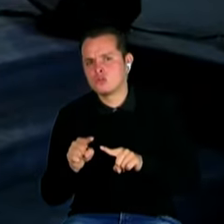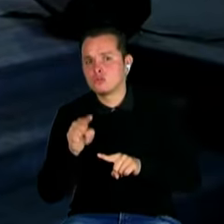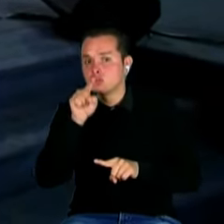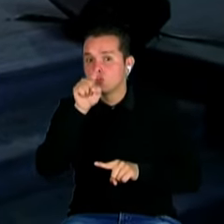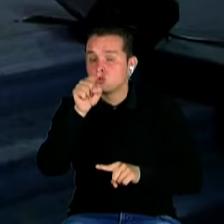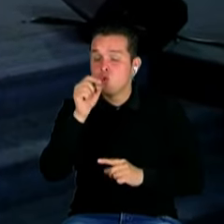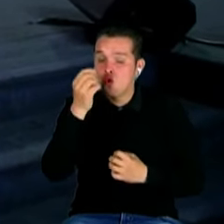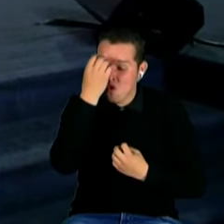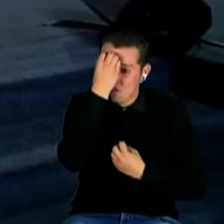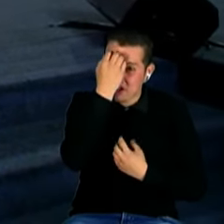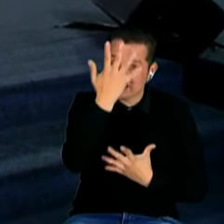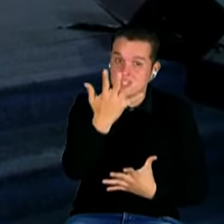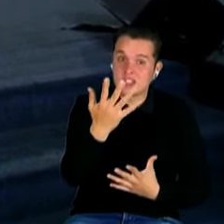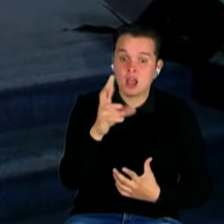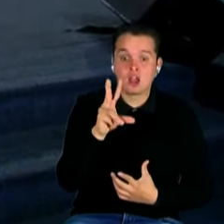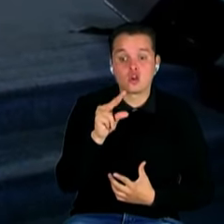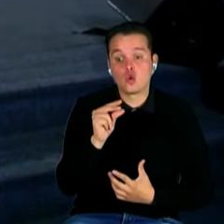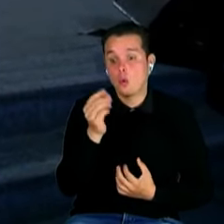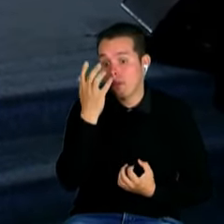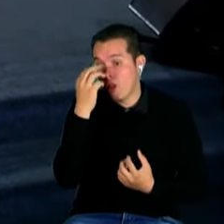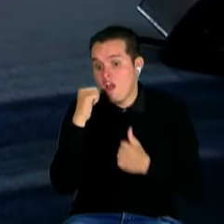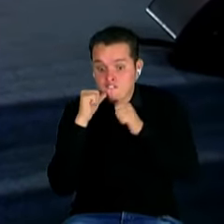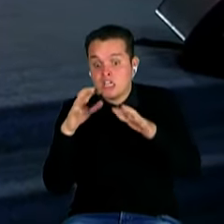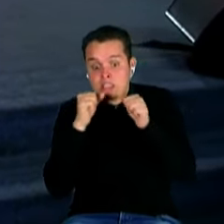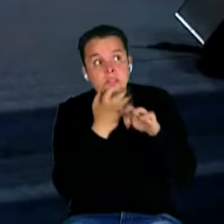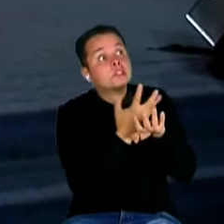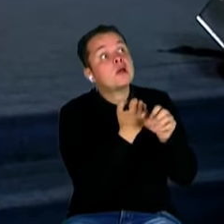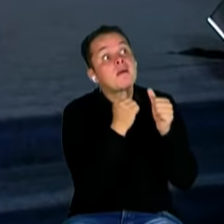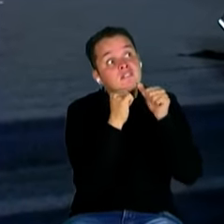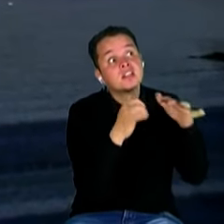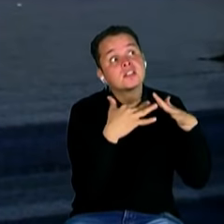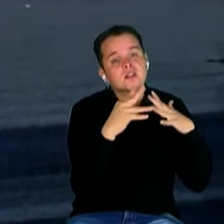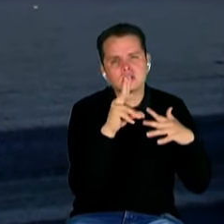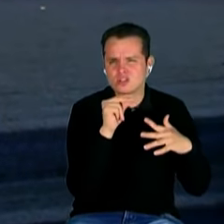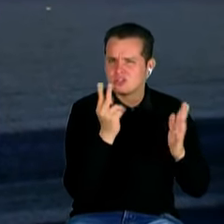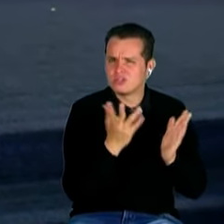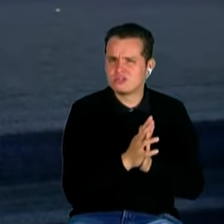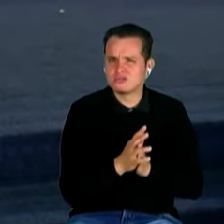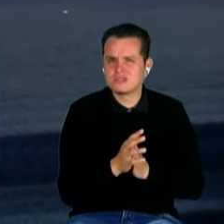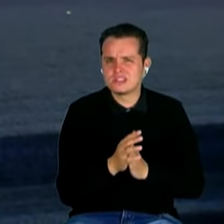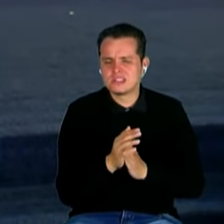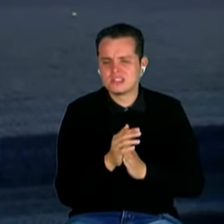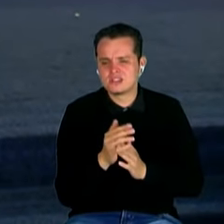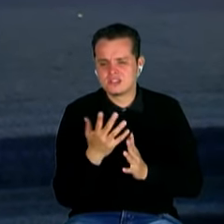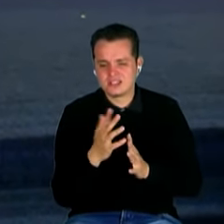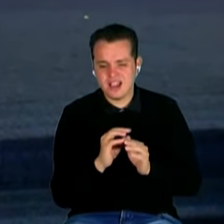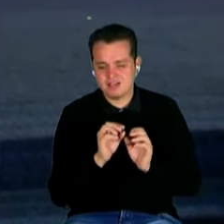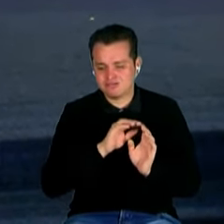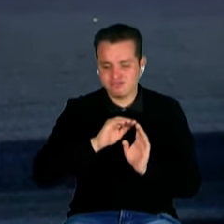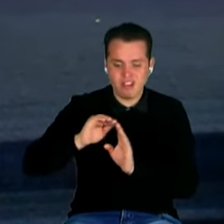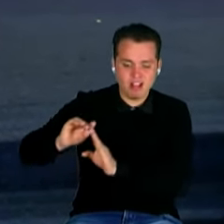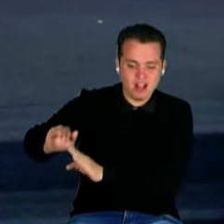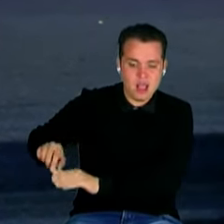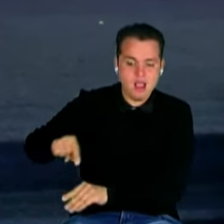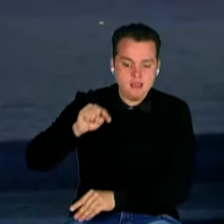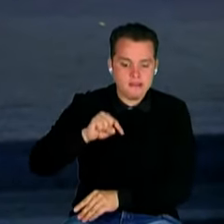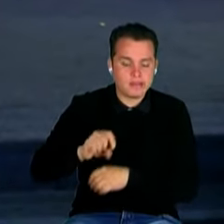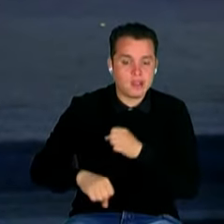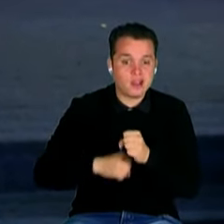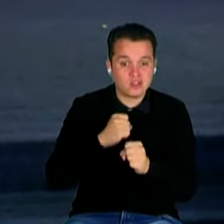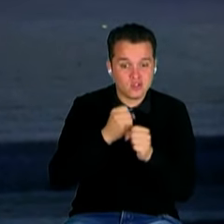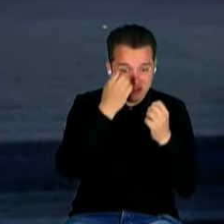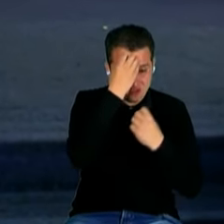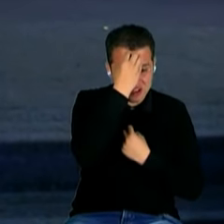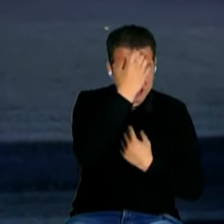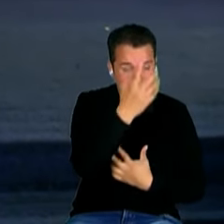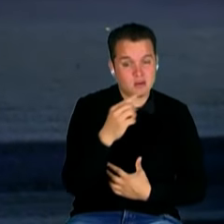le obedeces a Dios no porque te bendiga? ¿Qué tal si crecemos y maduramos y este año le